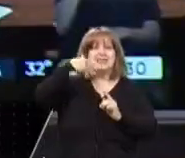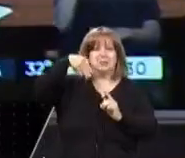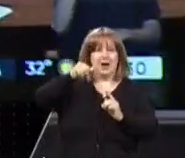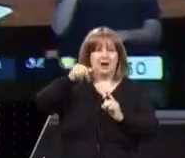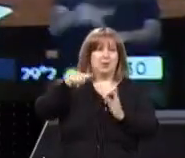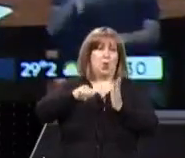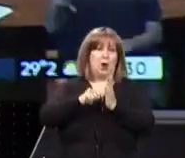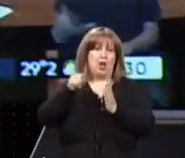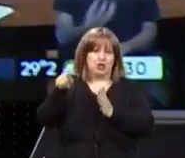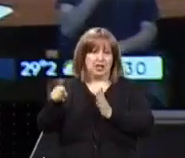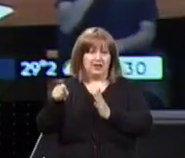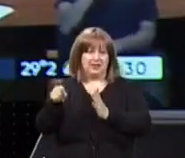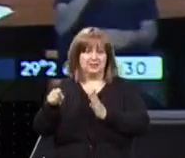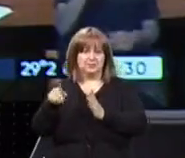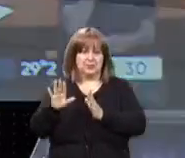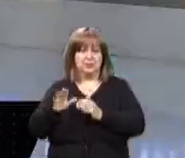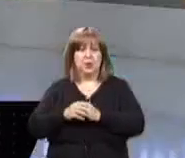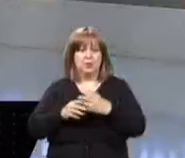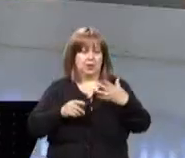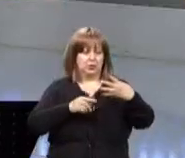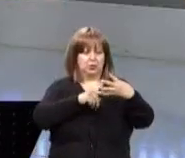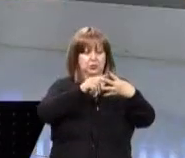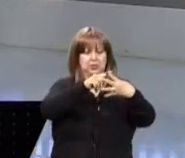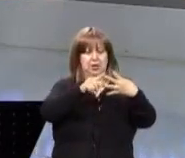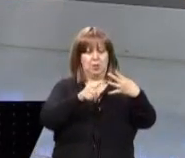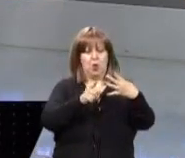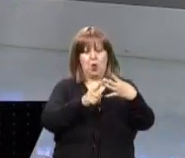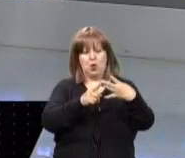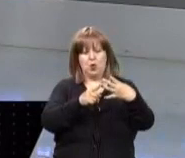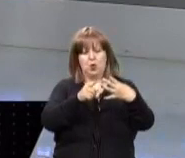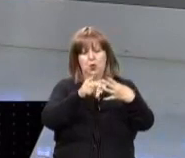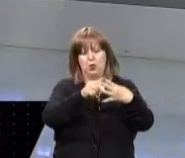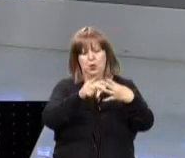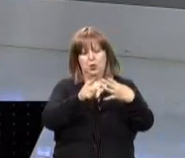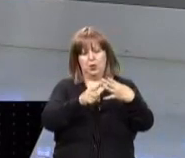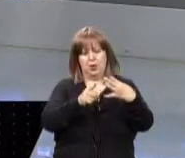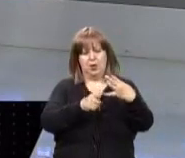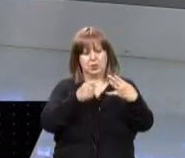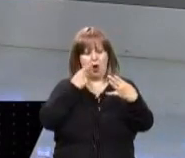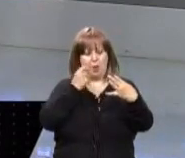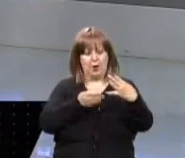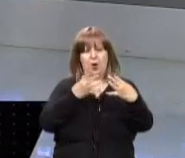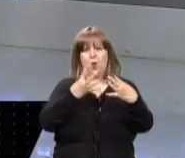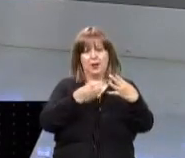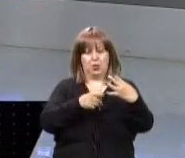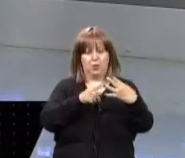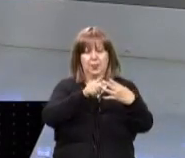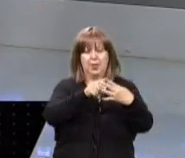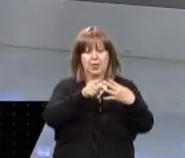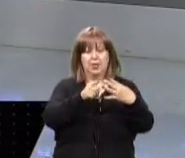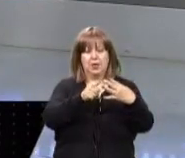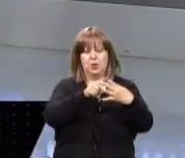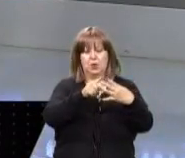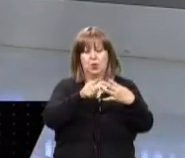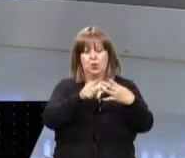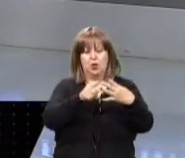testimonio, está certificado que nacieron en la ESMA. De los tres últimos nietos recuperados mendocinos, sumando a él como mendocino, los tres nacieron en la ESMA.